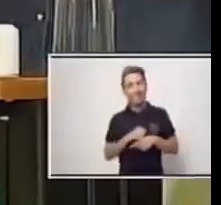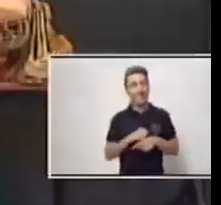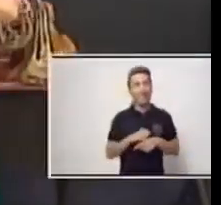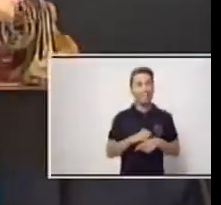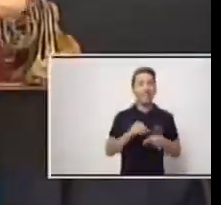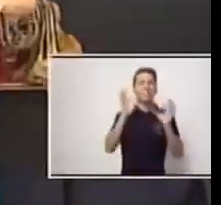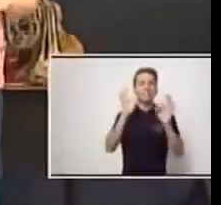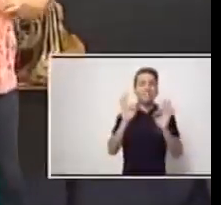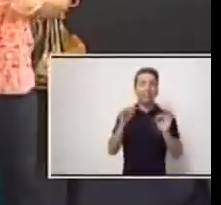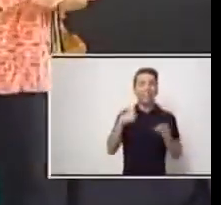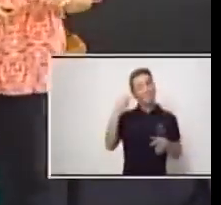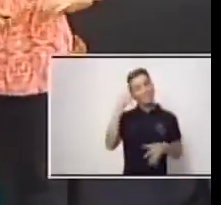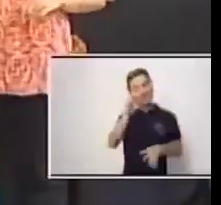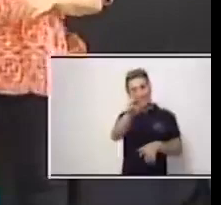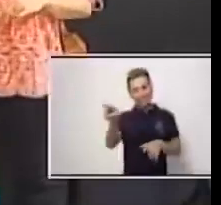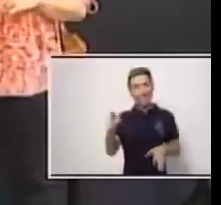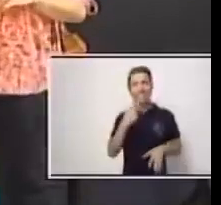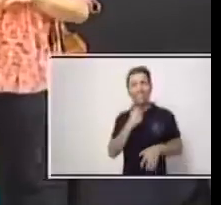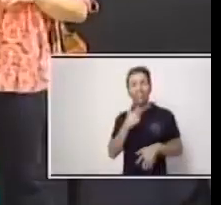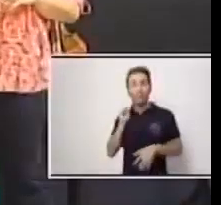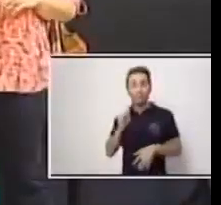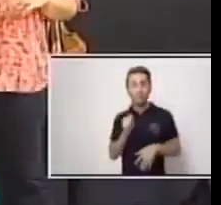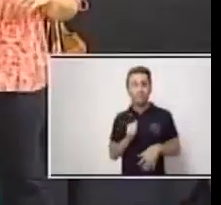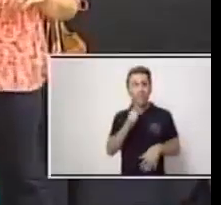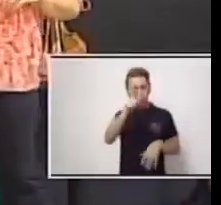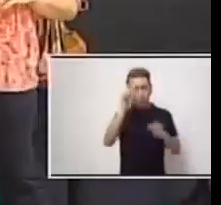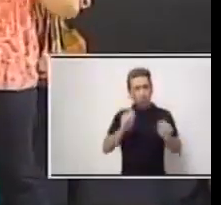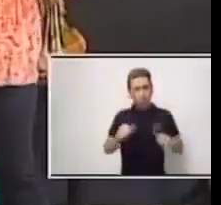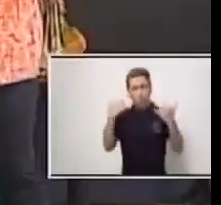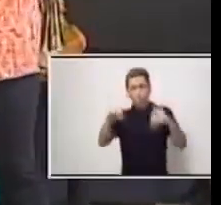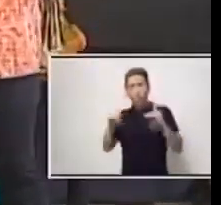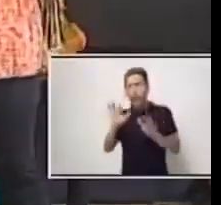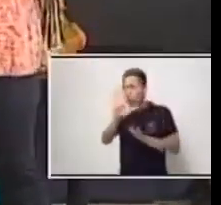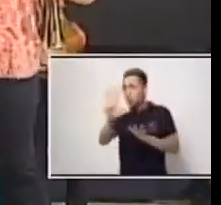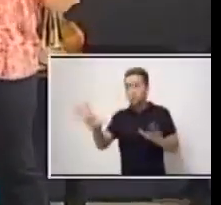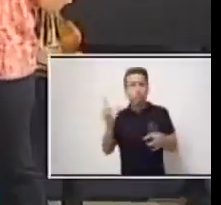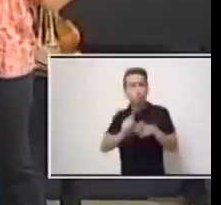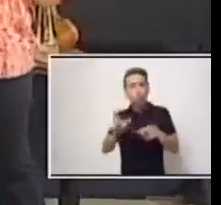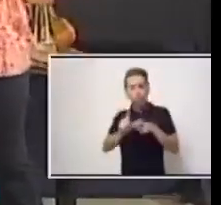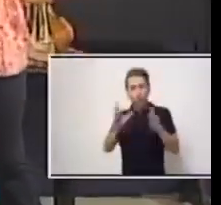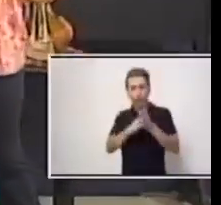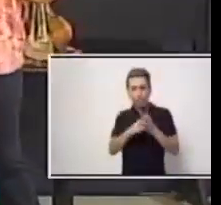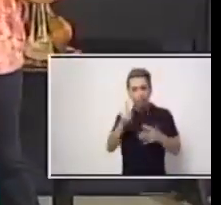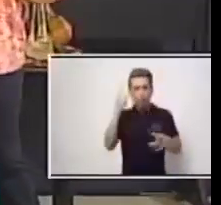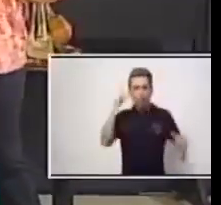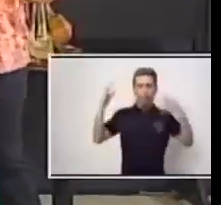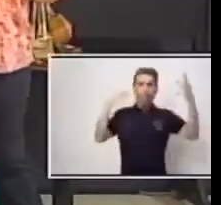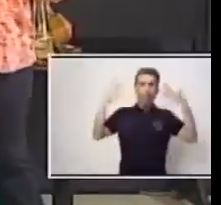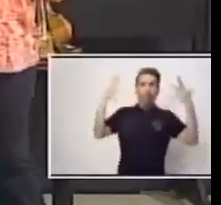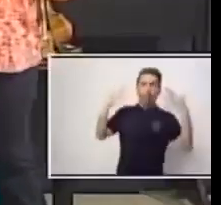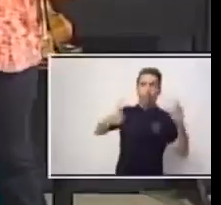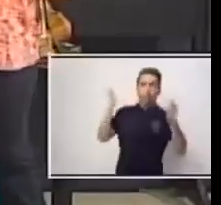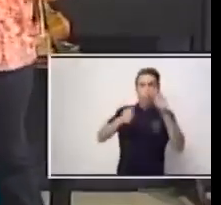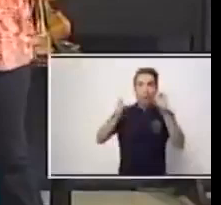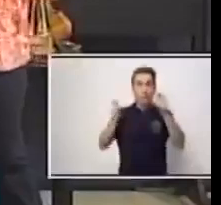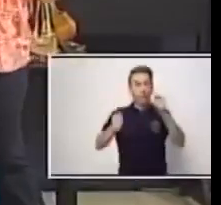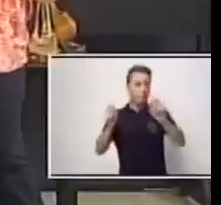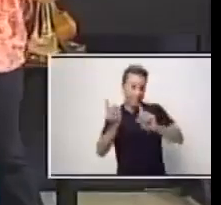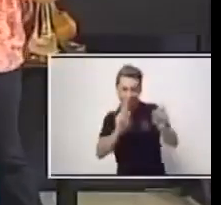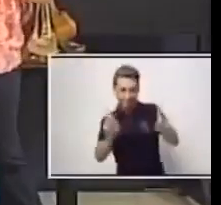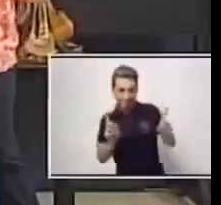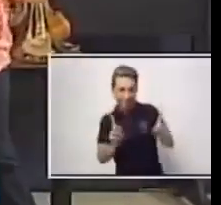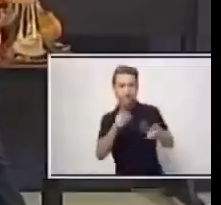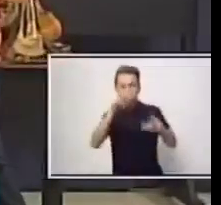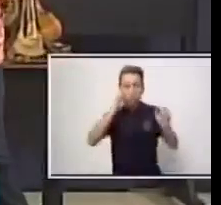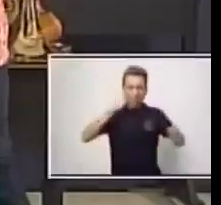Bien, espero que les haya gustado. Jueguen con sus instrumentos en casa. No vayan a volver locos a las personas que tienen allá adentro en su casa. Pero no importa, si pueden